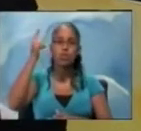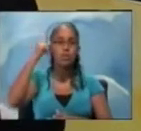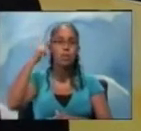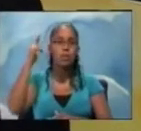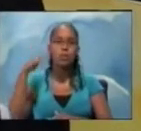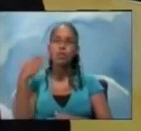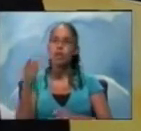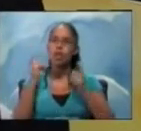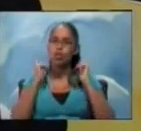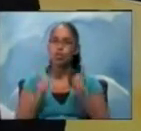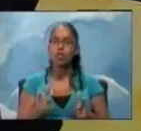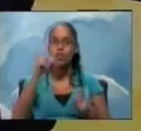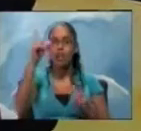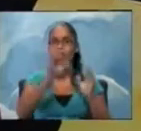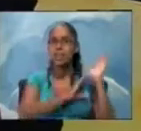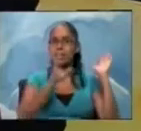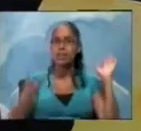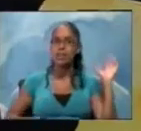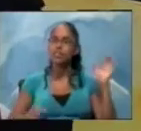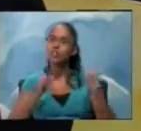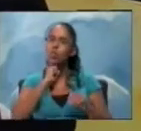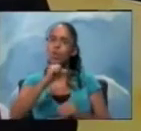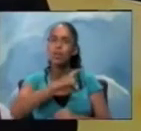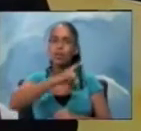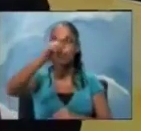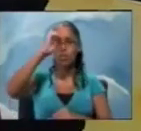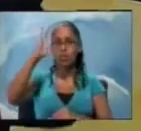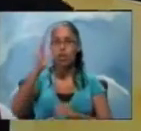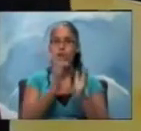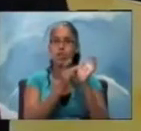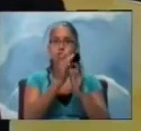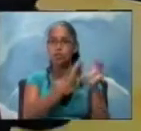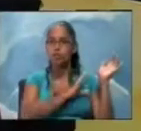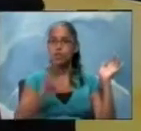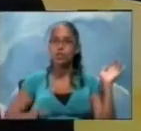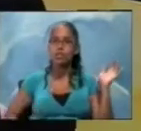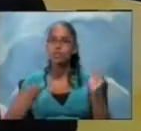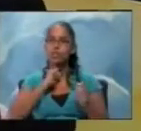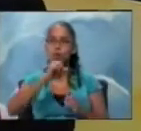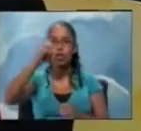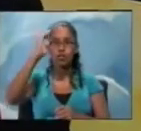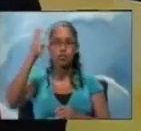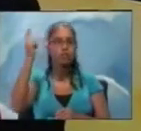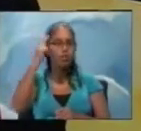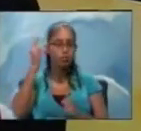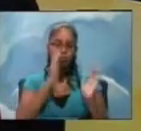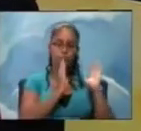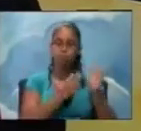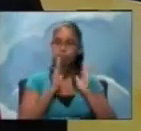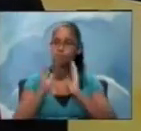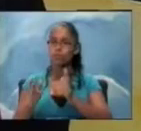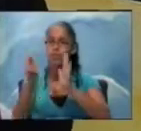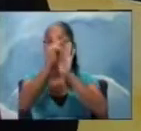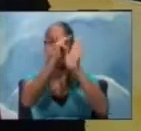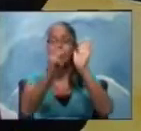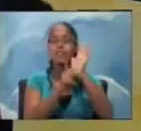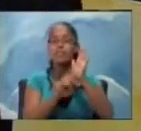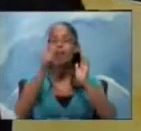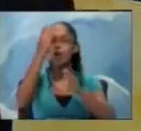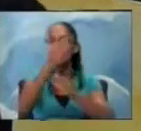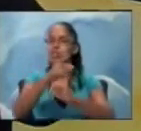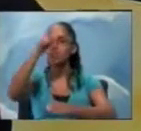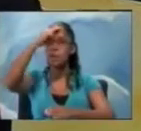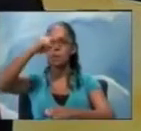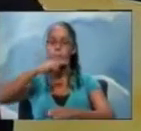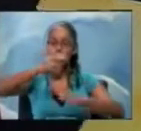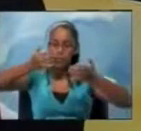autoridad de Cristo es de Dios. Jesucristo es Dios. Y sabemos que en el orden planificado entre el Padre y el Hijo fue